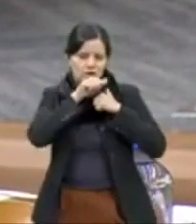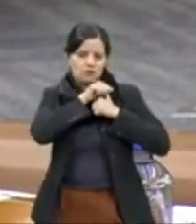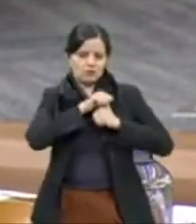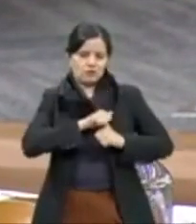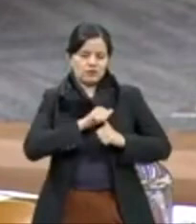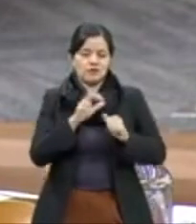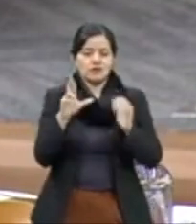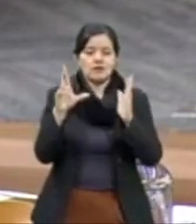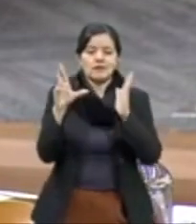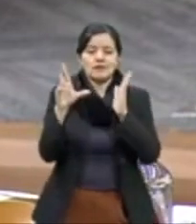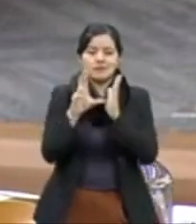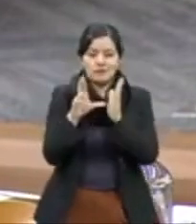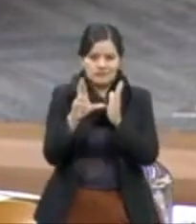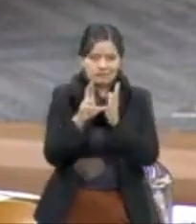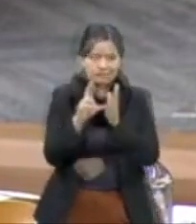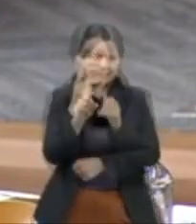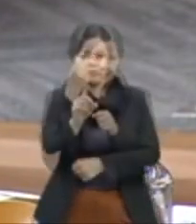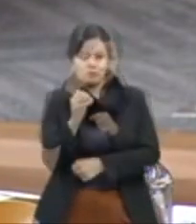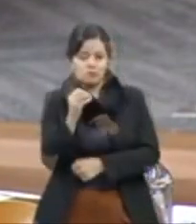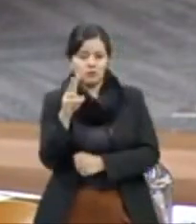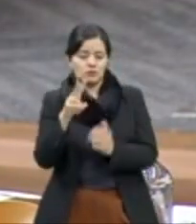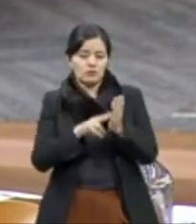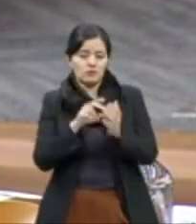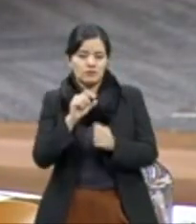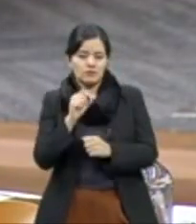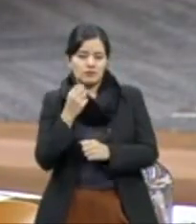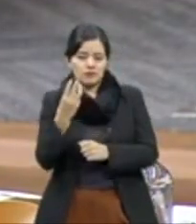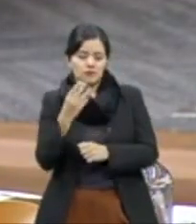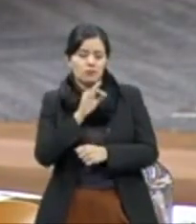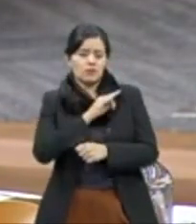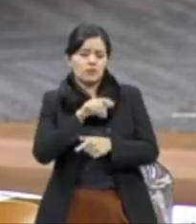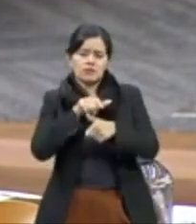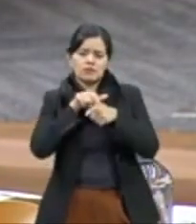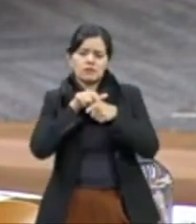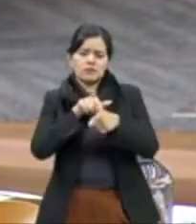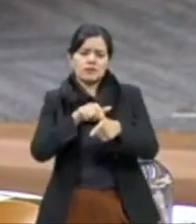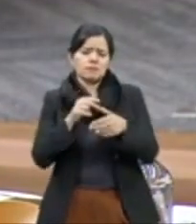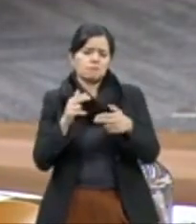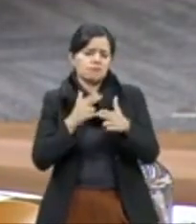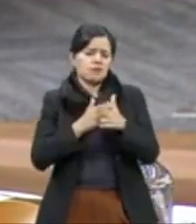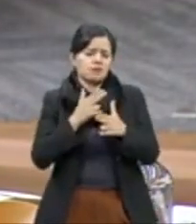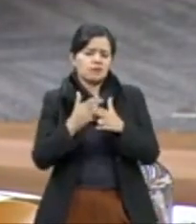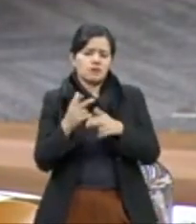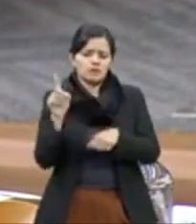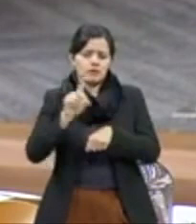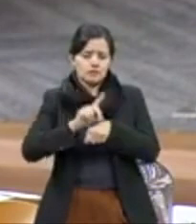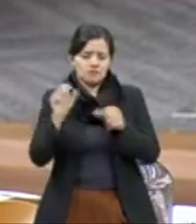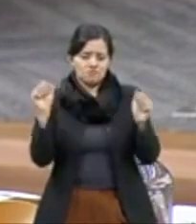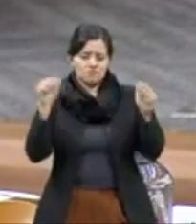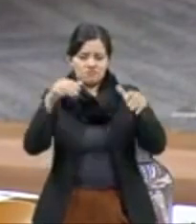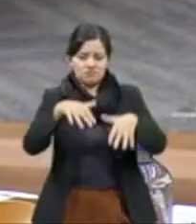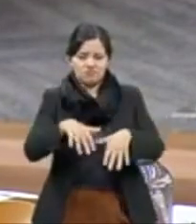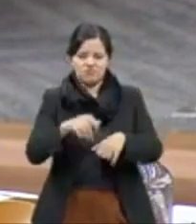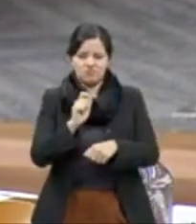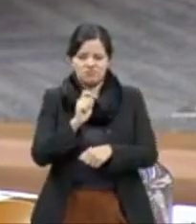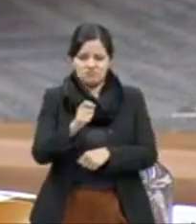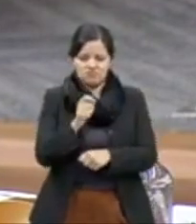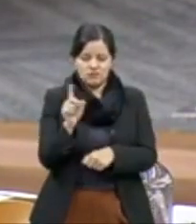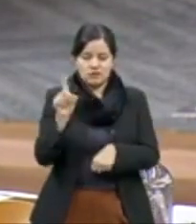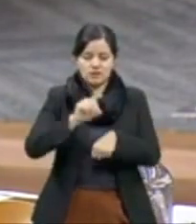las credenciales para votar continúen vigentes hasta el día de la jornada electoral, es decir, hasta el